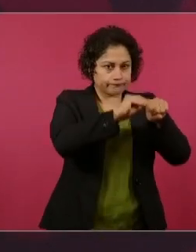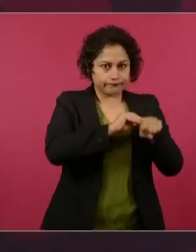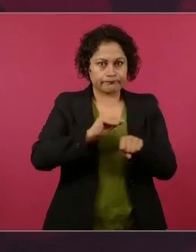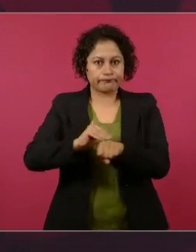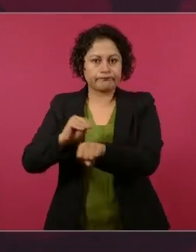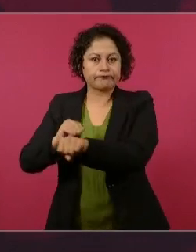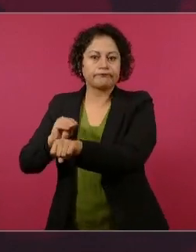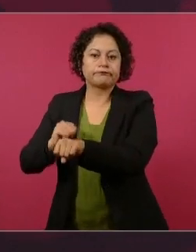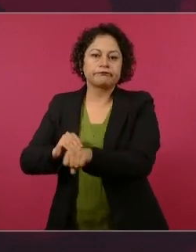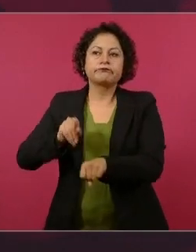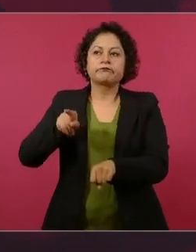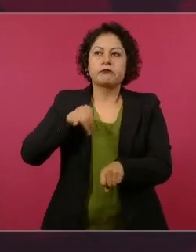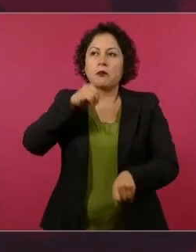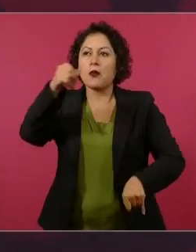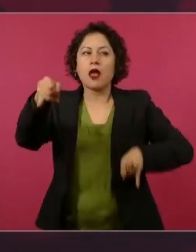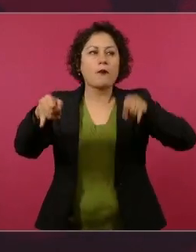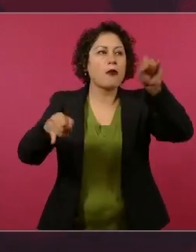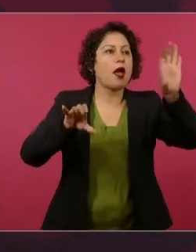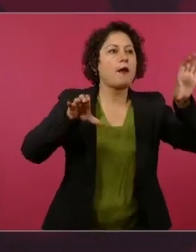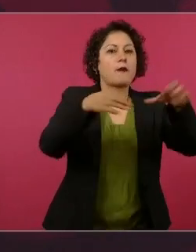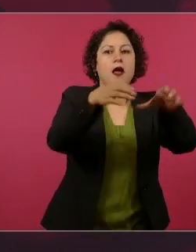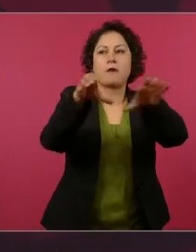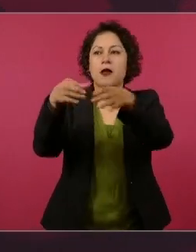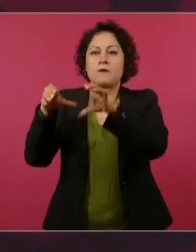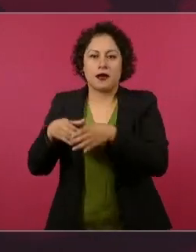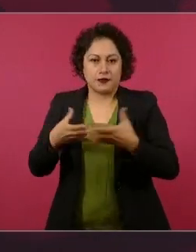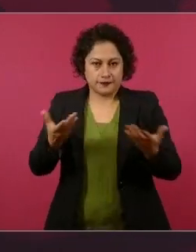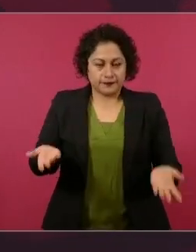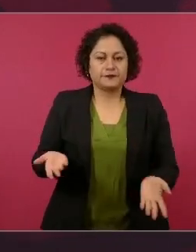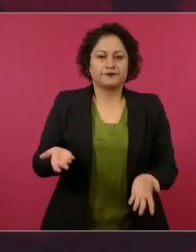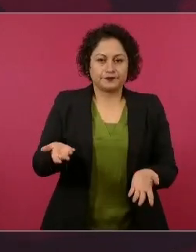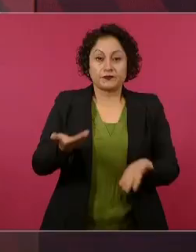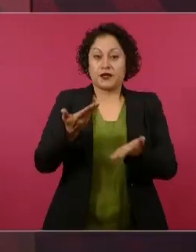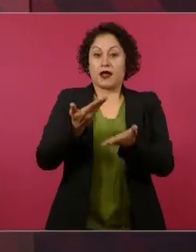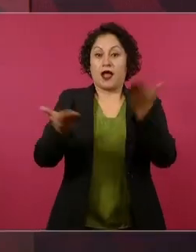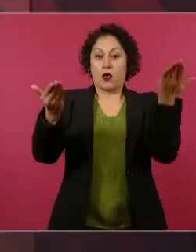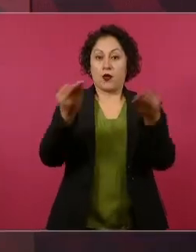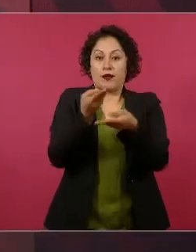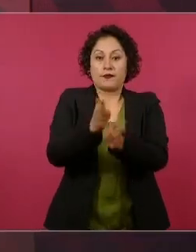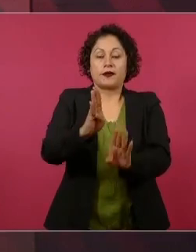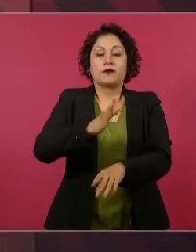Banco del Bienestar es el que tiene más sucursales en todo el país.